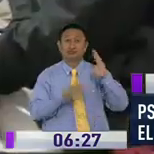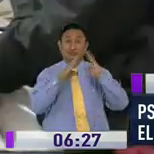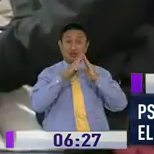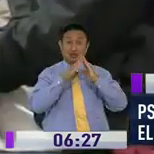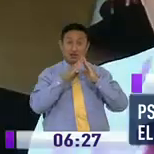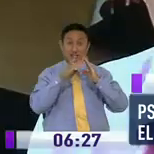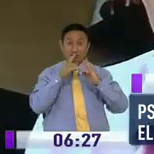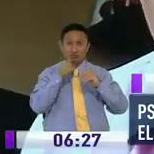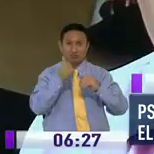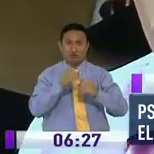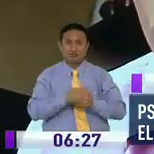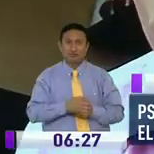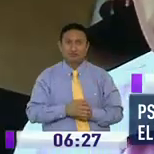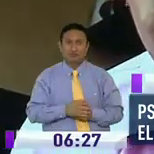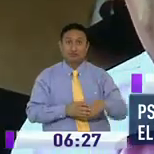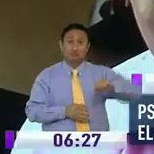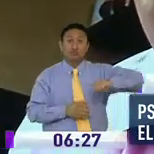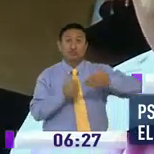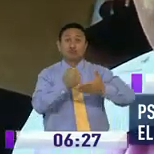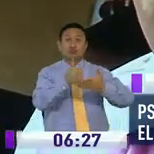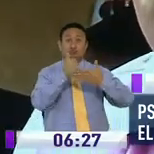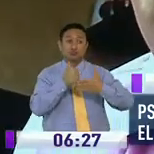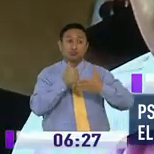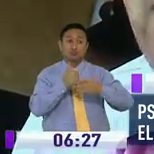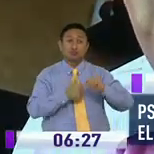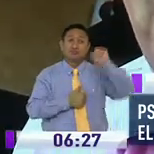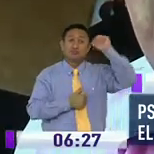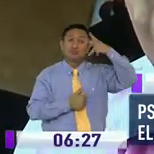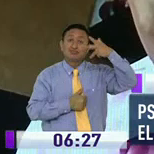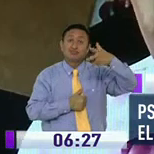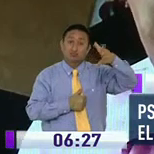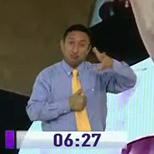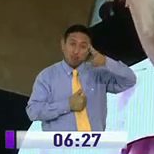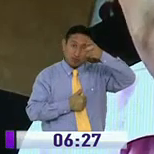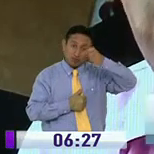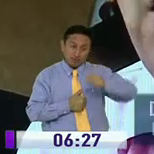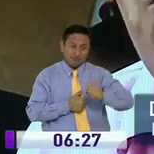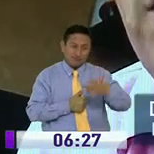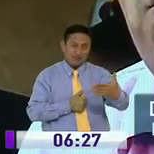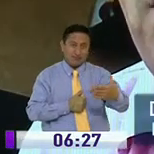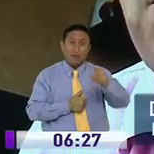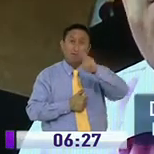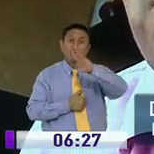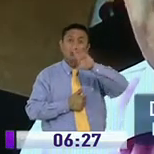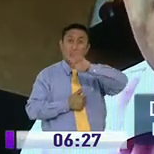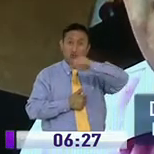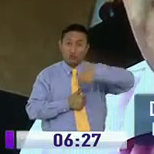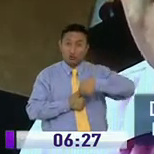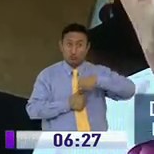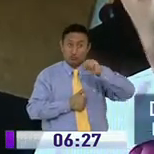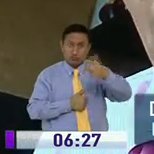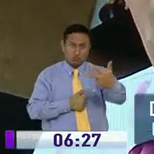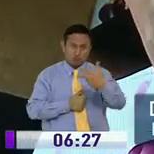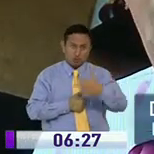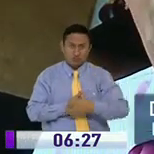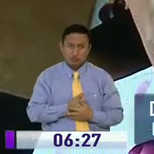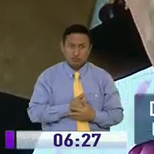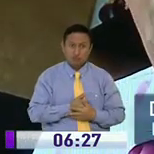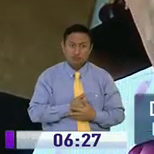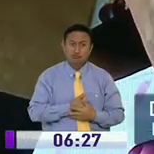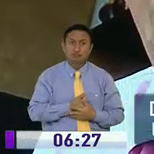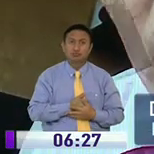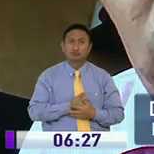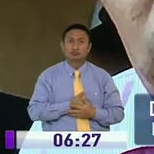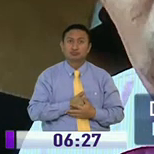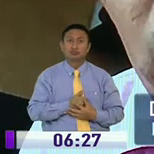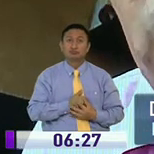señala Beltrán. Nos funciona muchísimo ese tema de videollamadas, el tema de llamadas por teléfono las 24 horas con nuestras líneas.